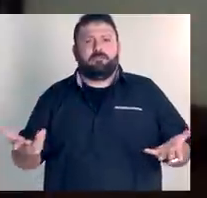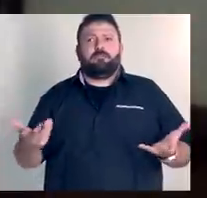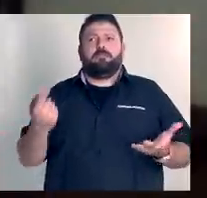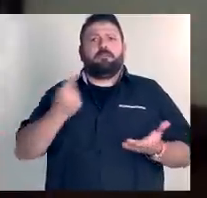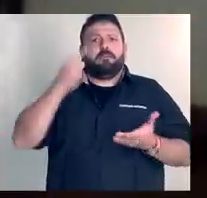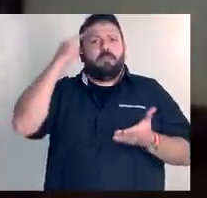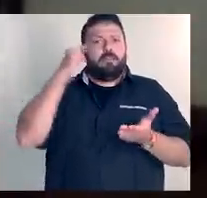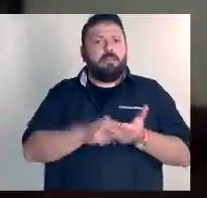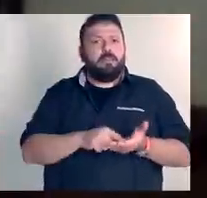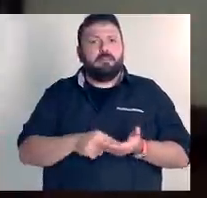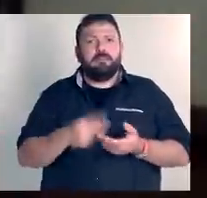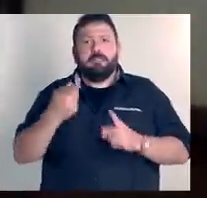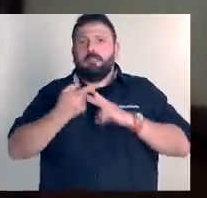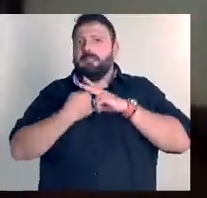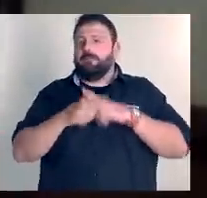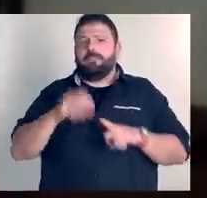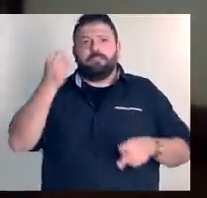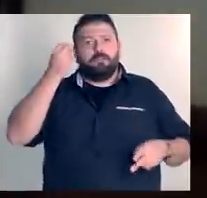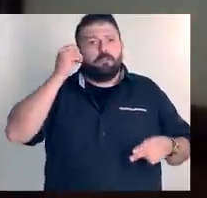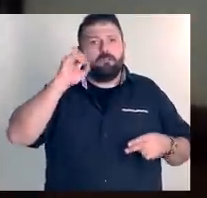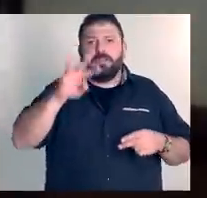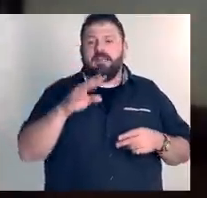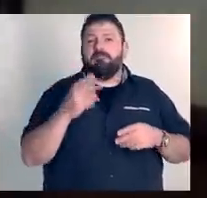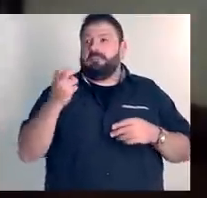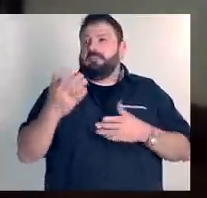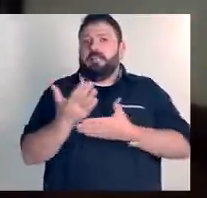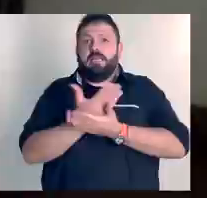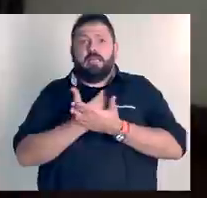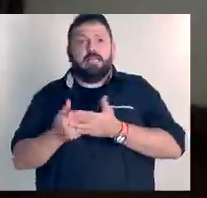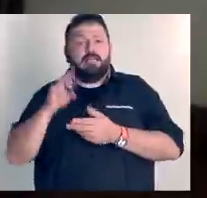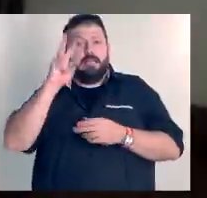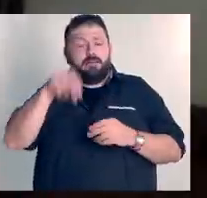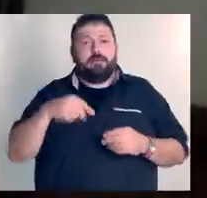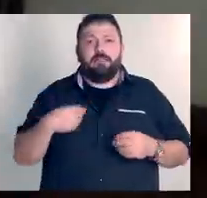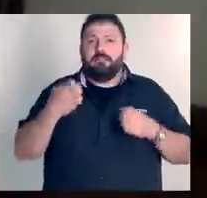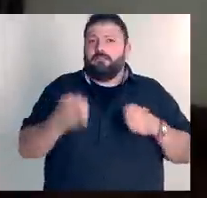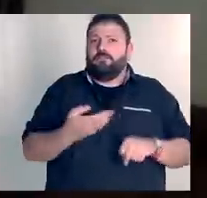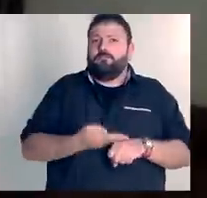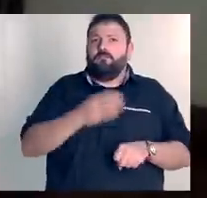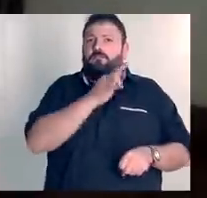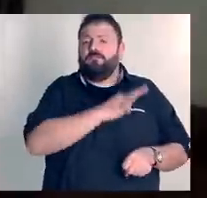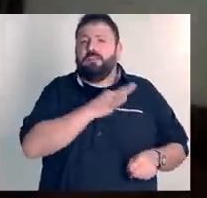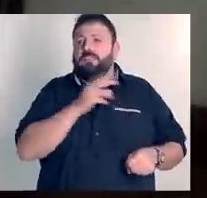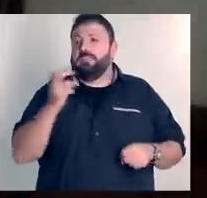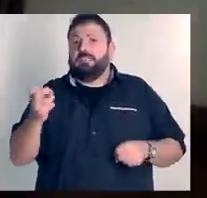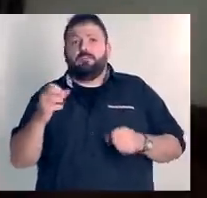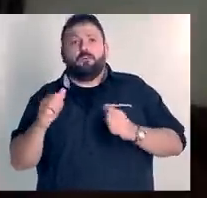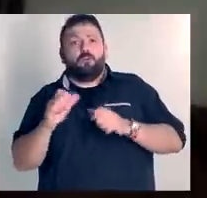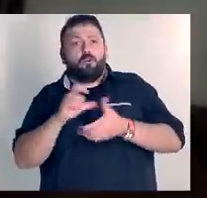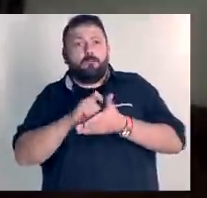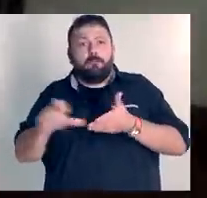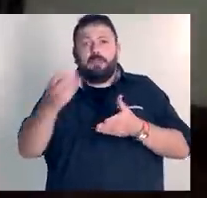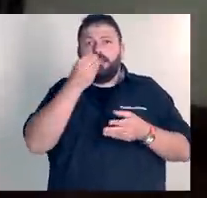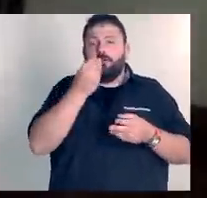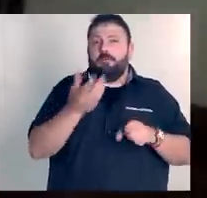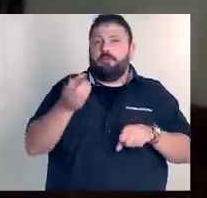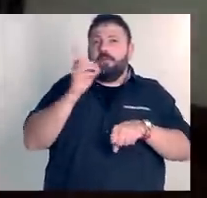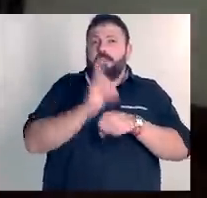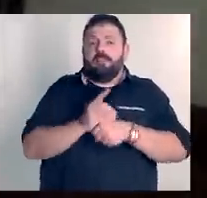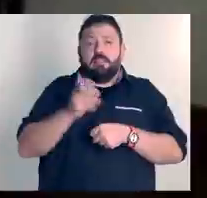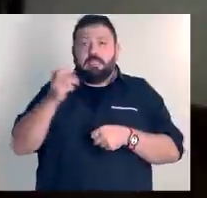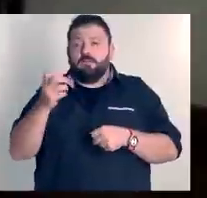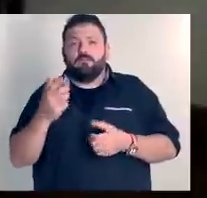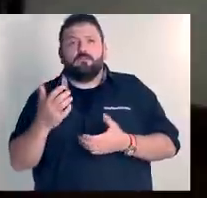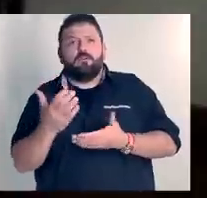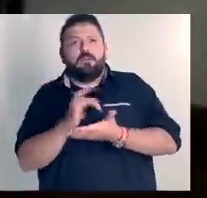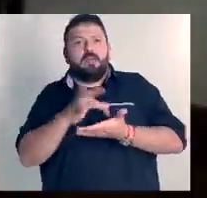ni un peso, empecé en Omnilife y hoy me gané 500 pesos, estoy muy feliz porque con eso compré la comida del día, porque con eso saqué dinero